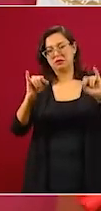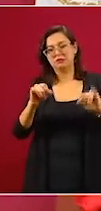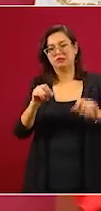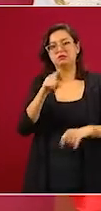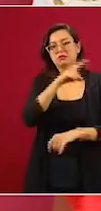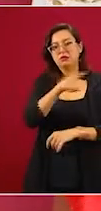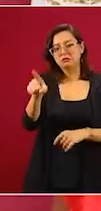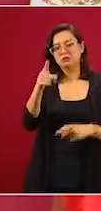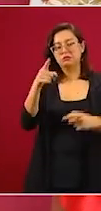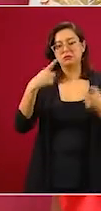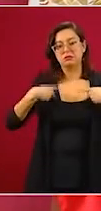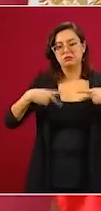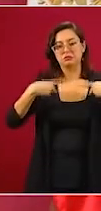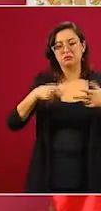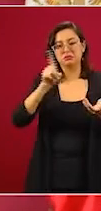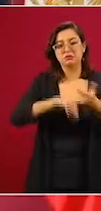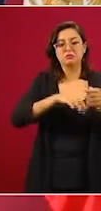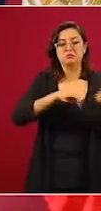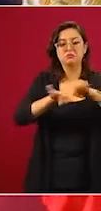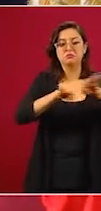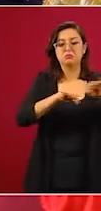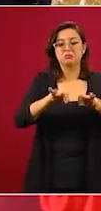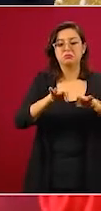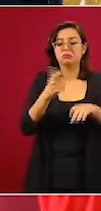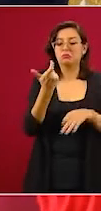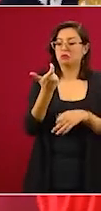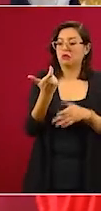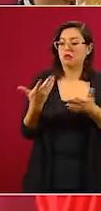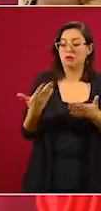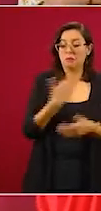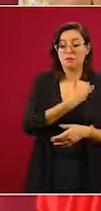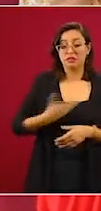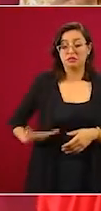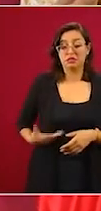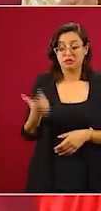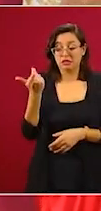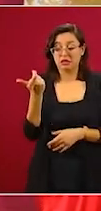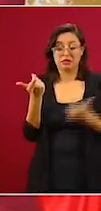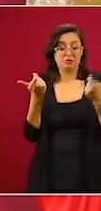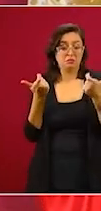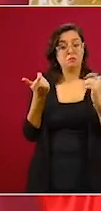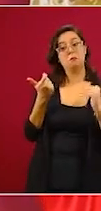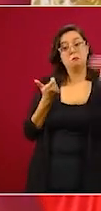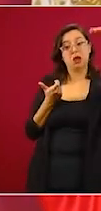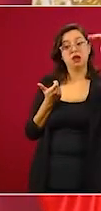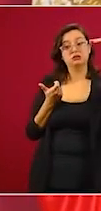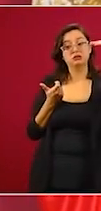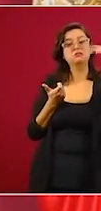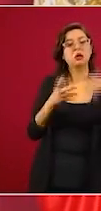funcionarios puedan ganar más que el presidente de la republica